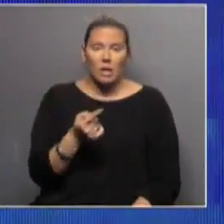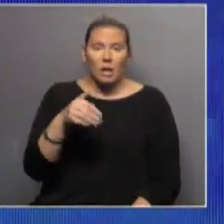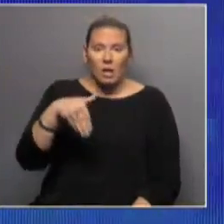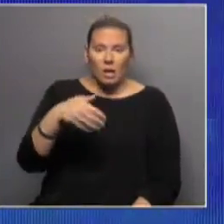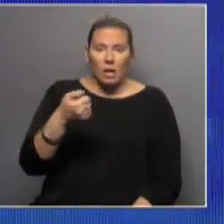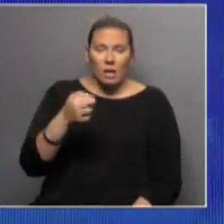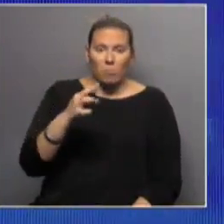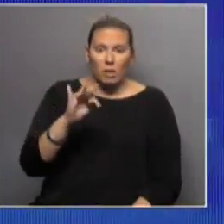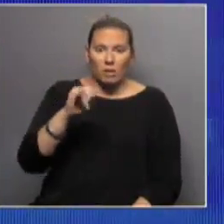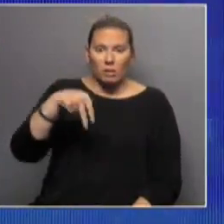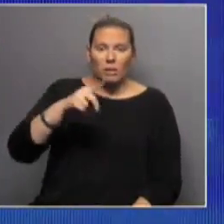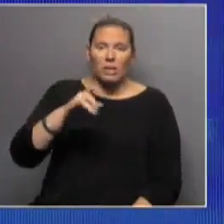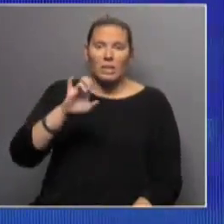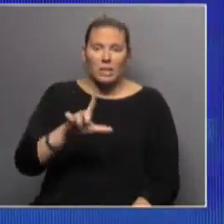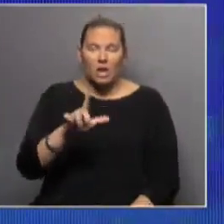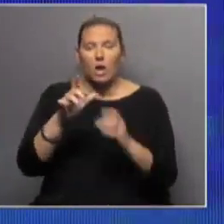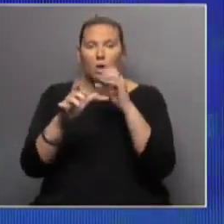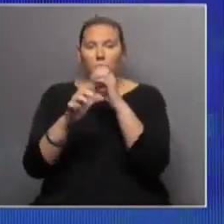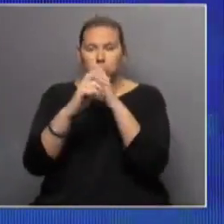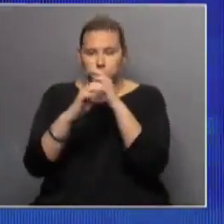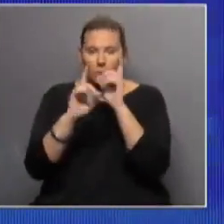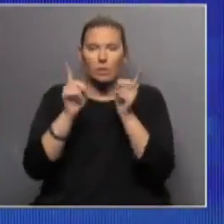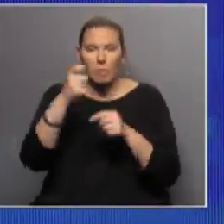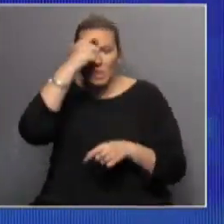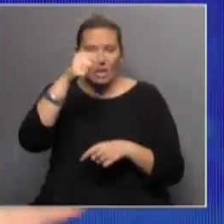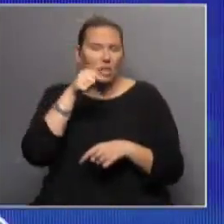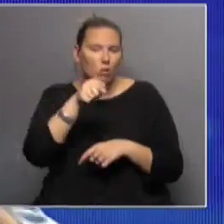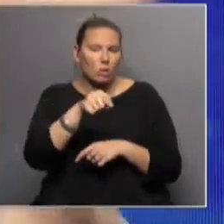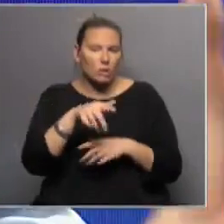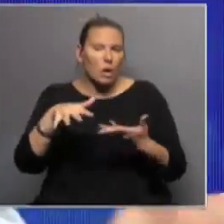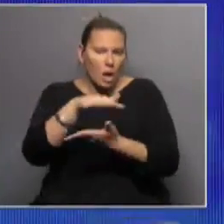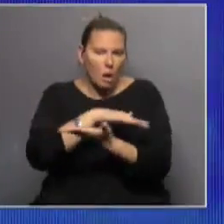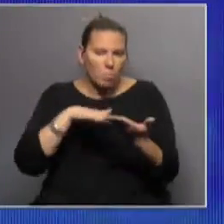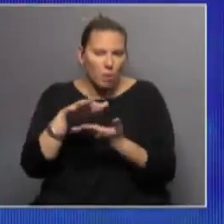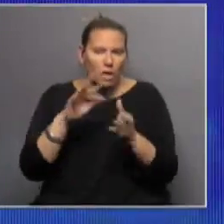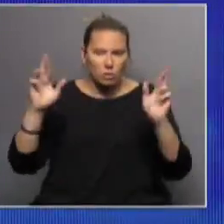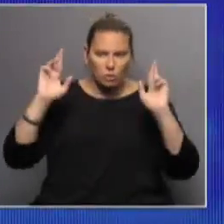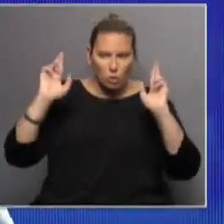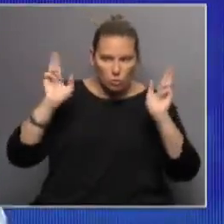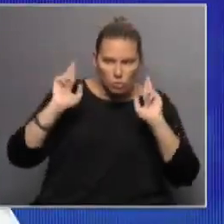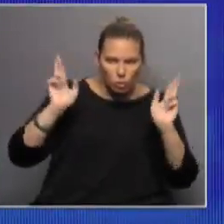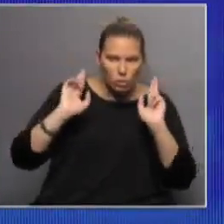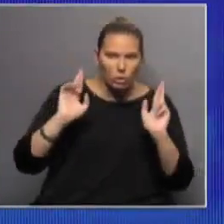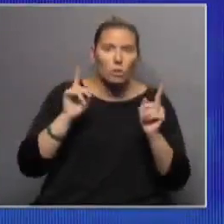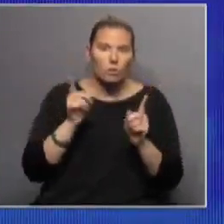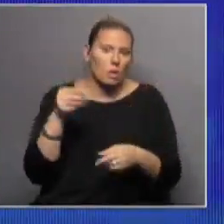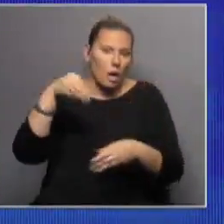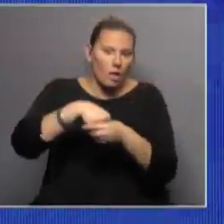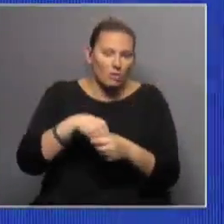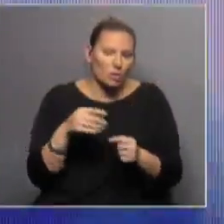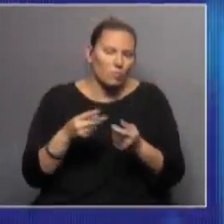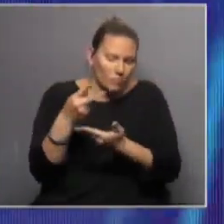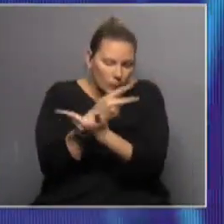Martín es Martín Gil, el trompetista que además es técnico en esos aspectos de espacio, sonido y acústica. Entonces tuvo mucho que ver en el